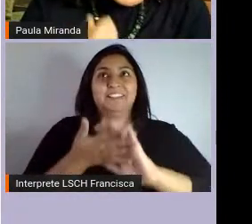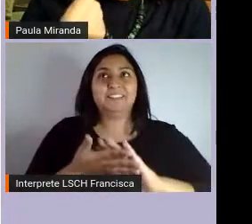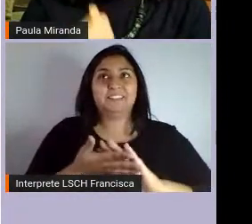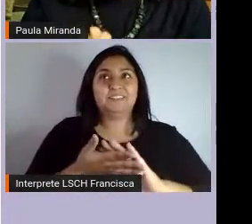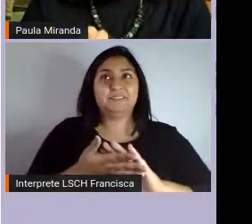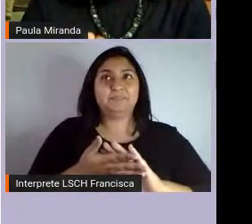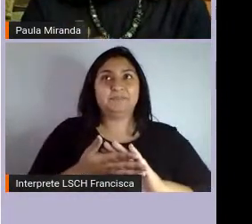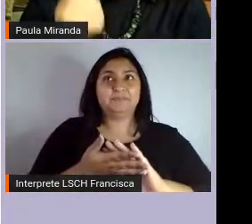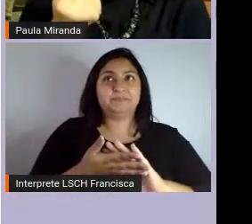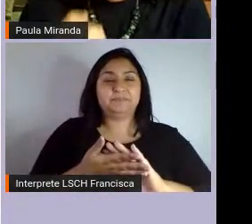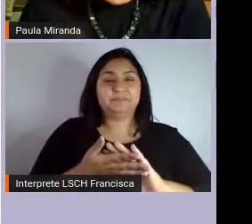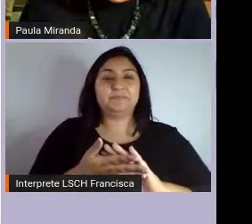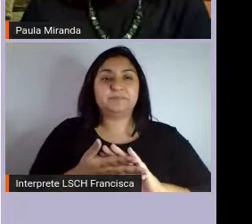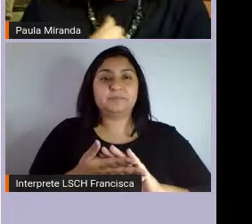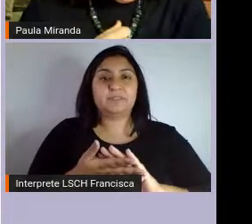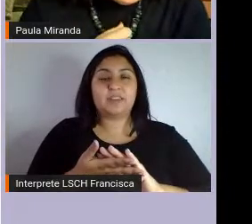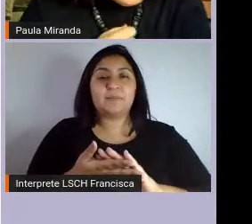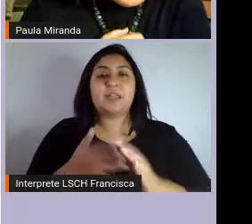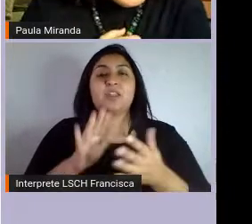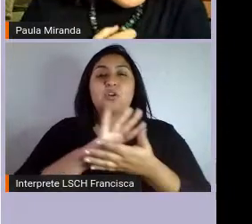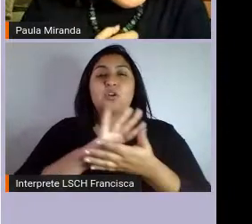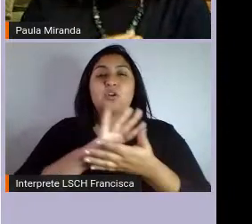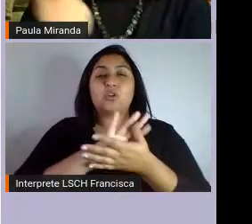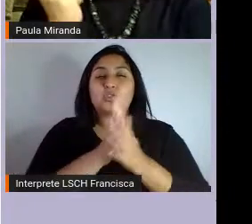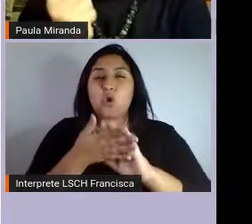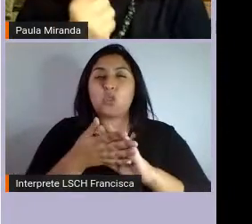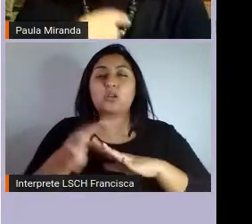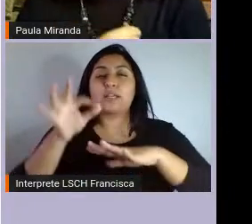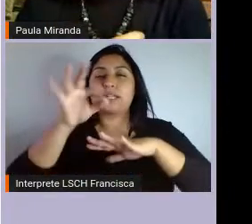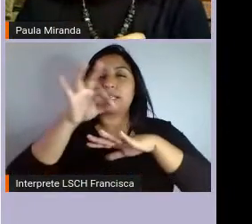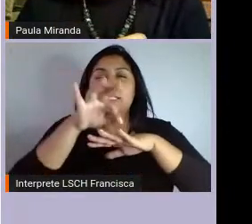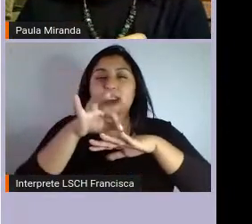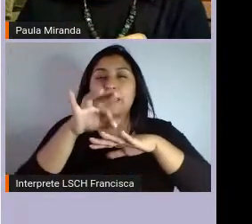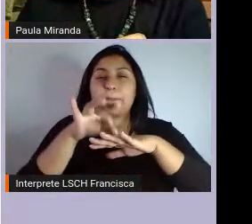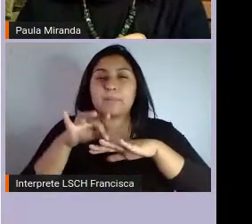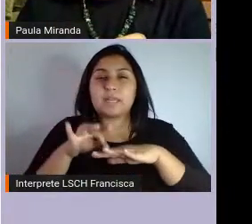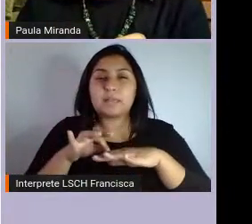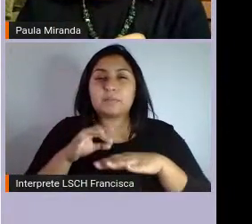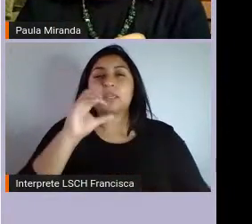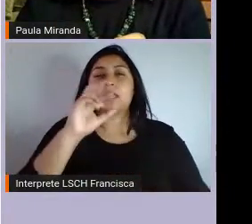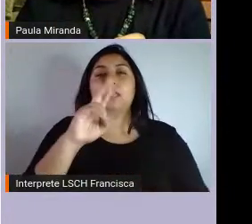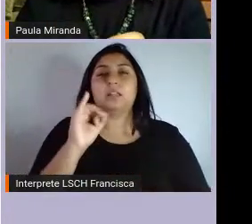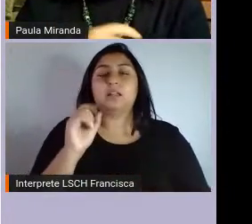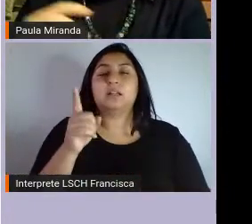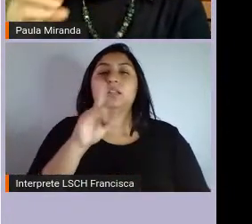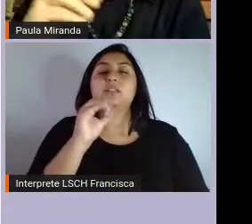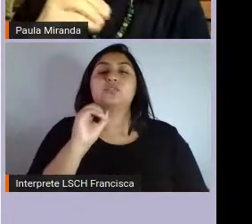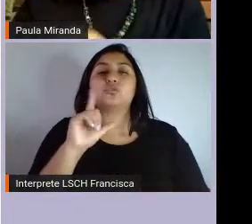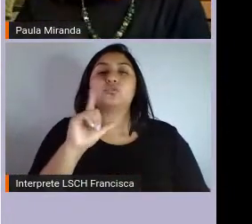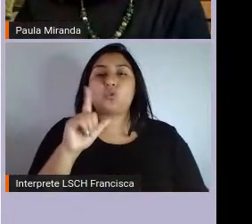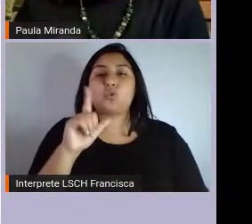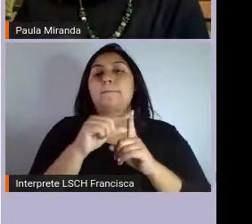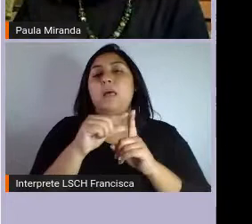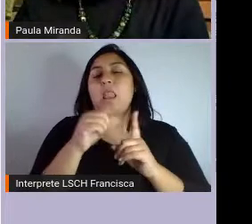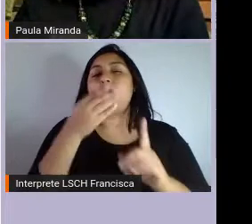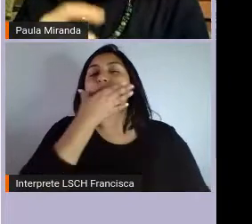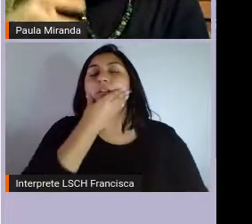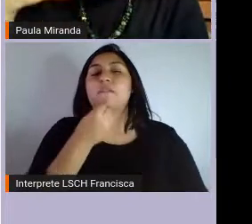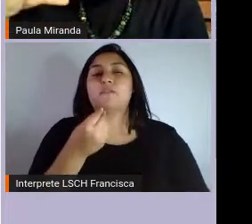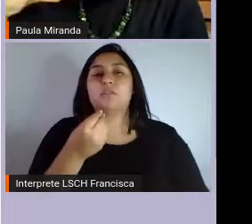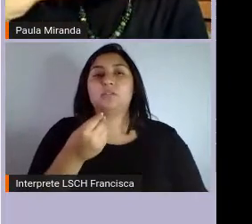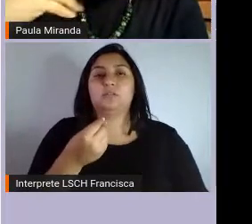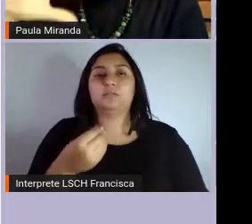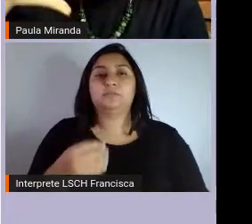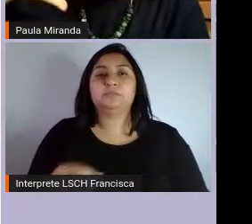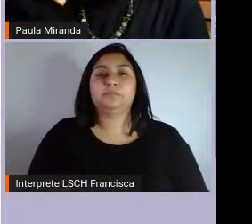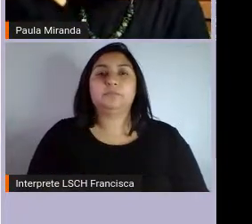¿cómo se llama? El germen de esto, la semilla, el crisol, es una palabra muy bonita, el crisol, está ya en sus décimas. En sus décimas